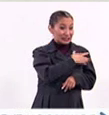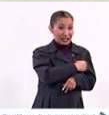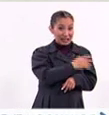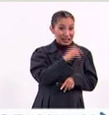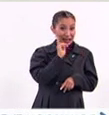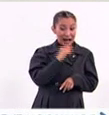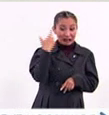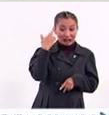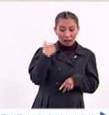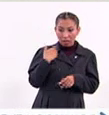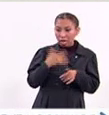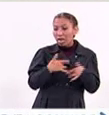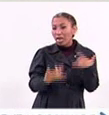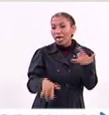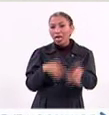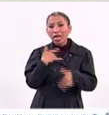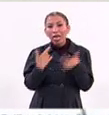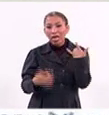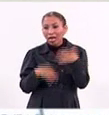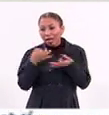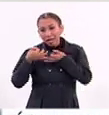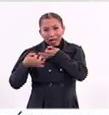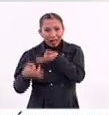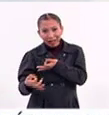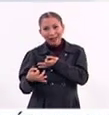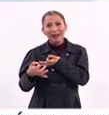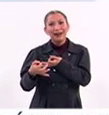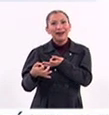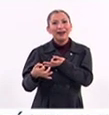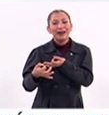hija del rey. Imagínate. Y entonces,